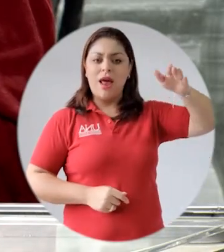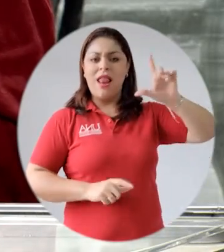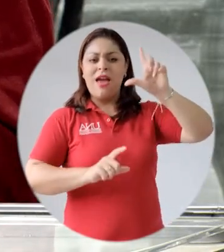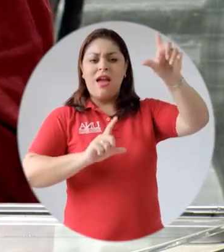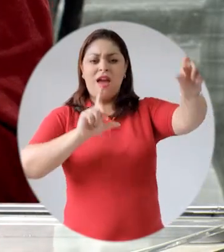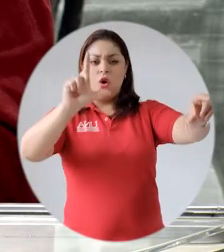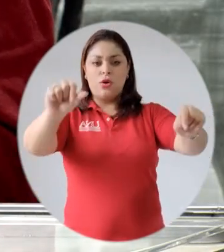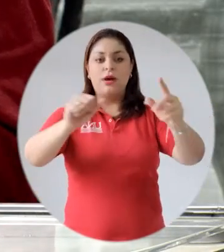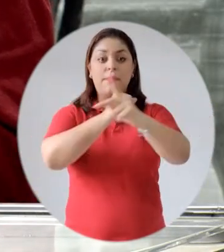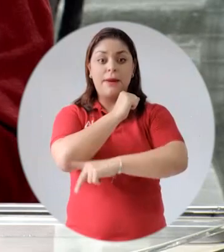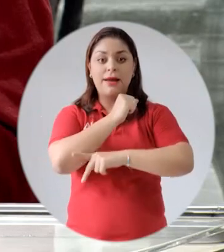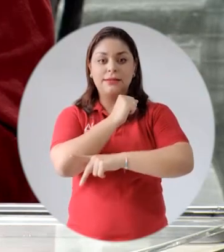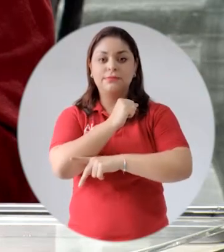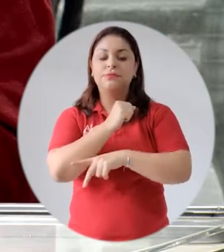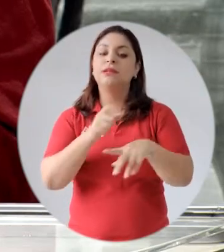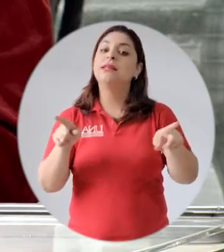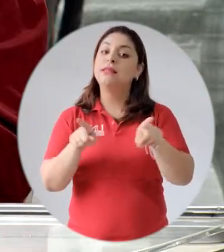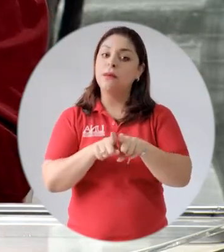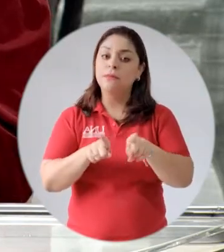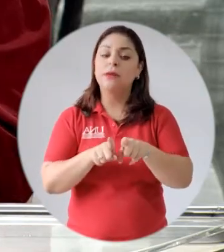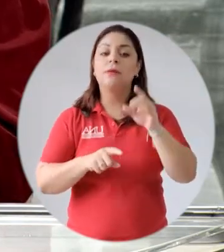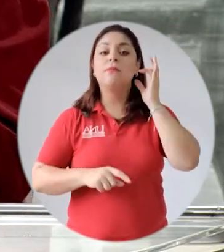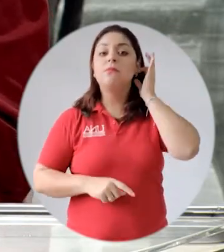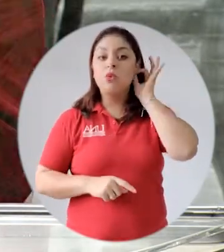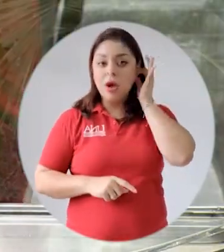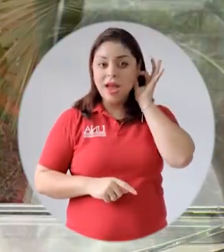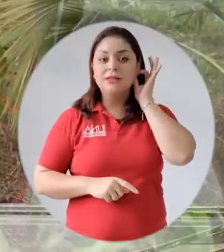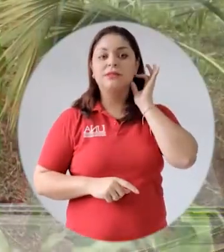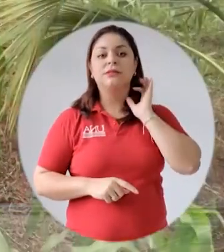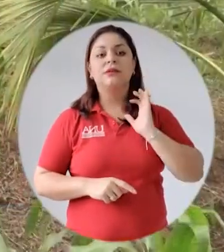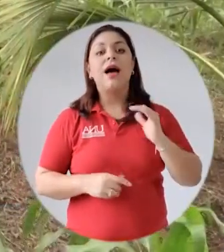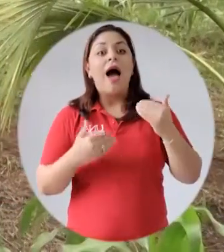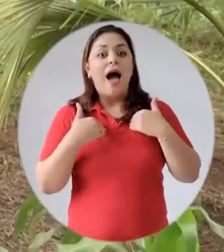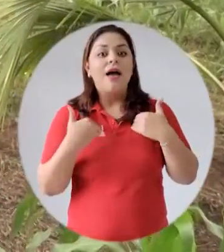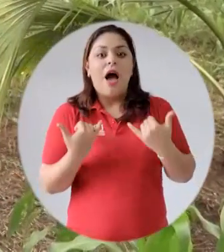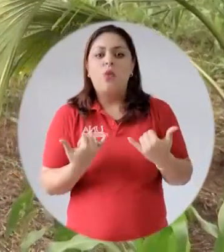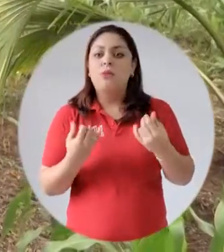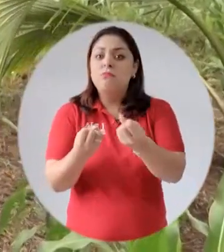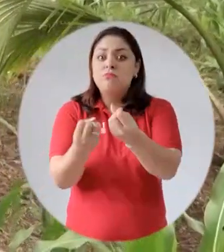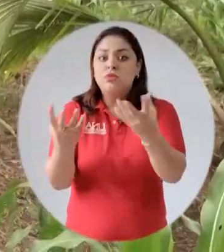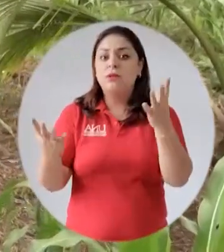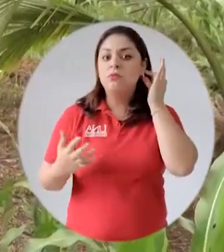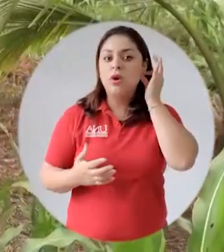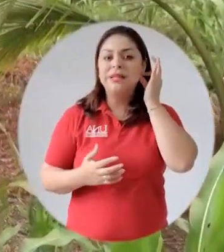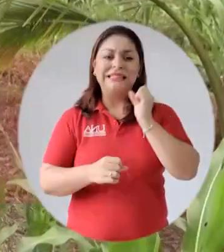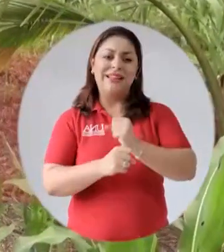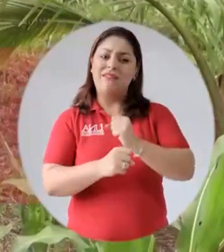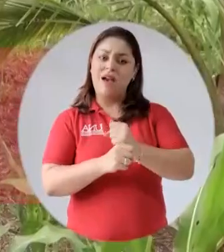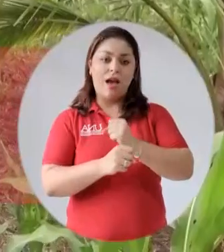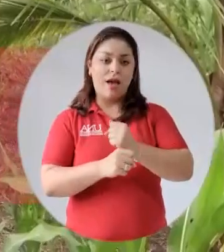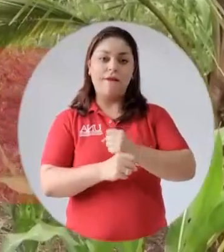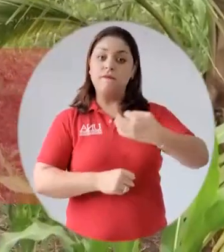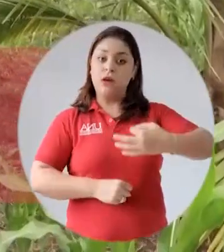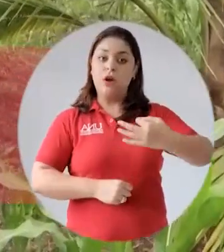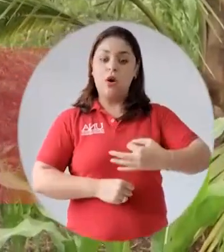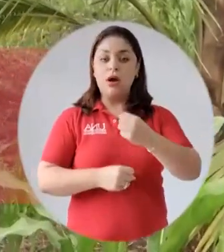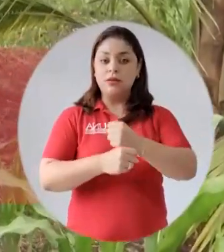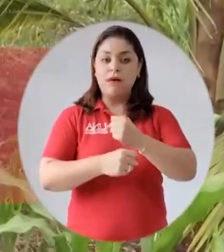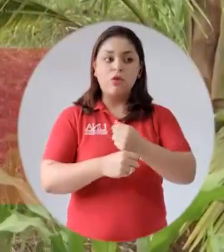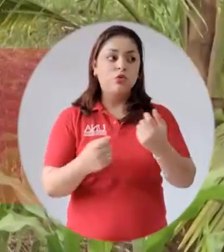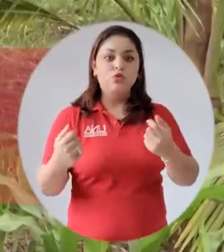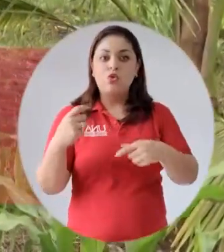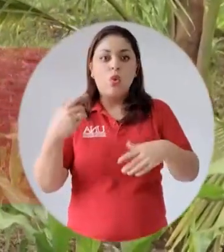reflejando que las brechas de género permanecen y de una manera fuerte. Así es. Yo quisiera sumar a lo que mencionaba ahora